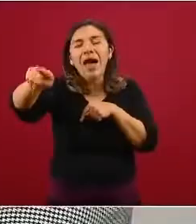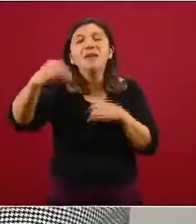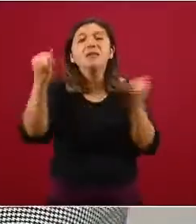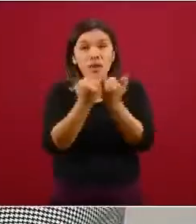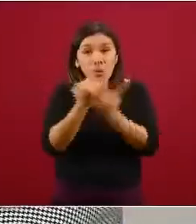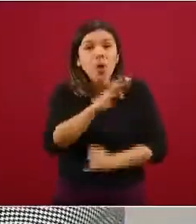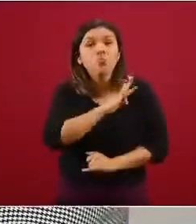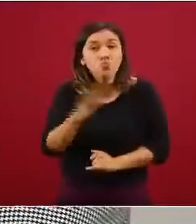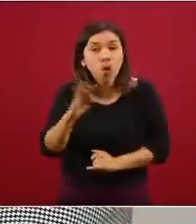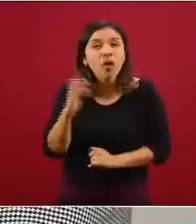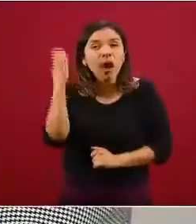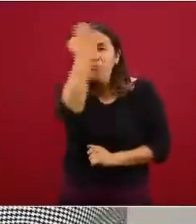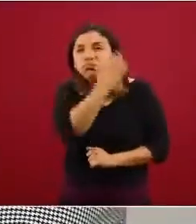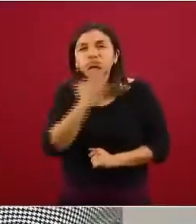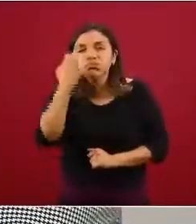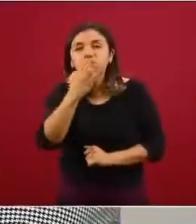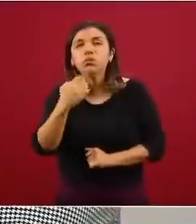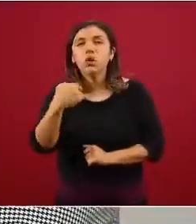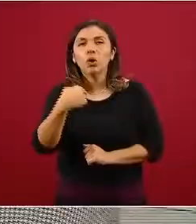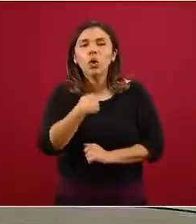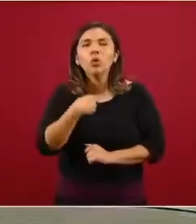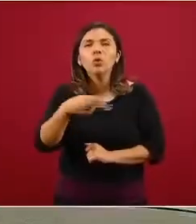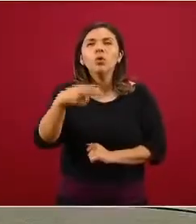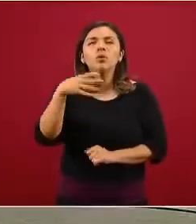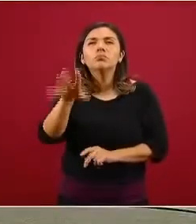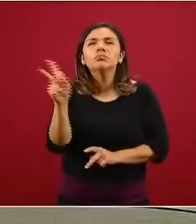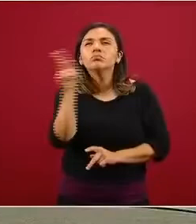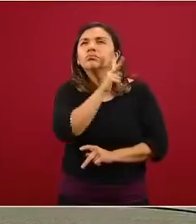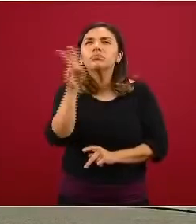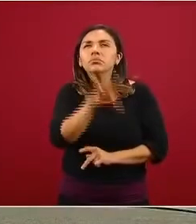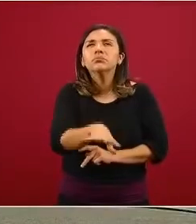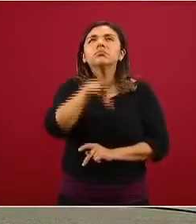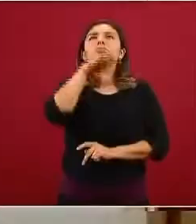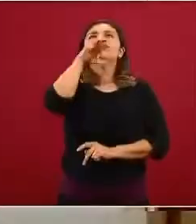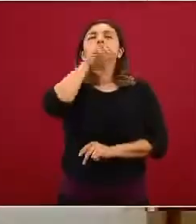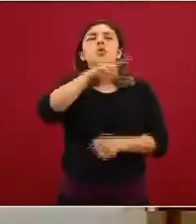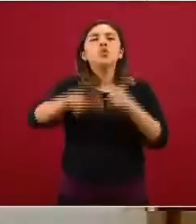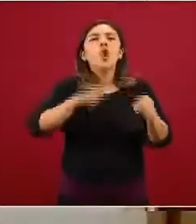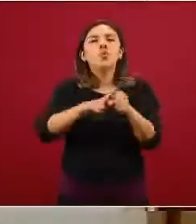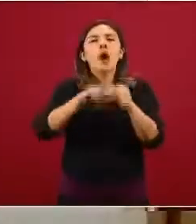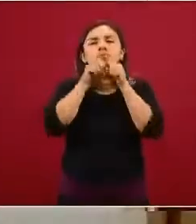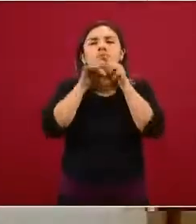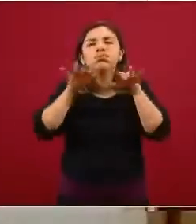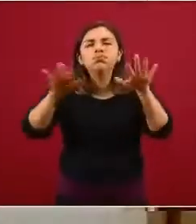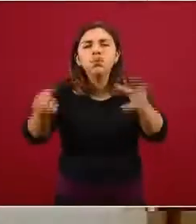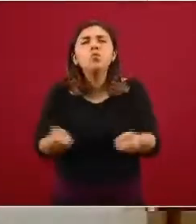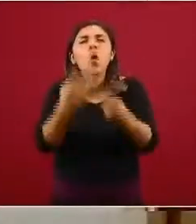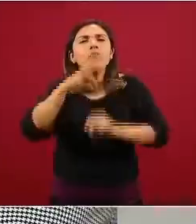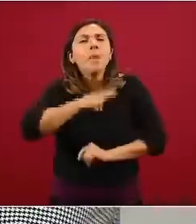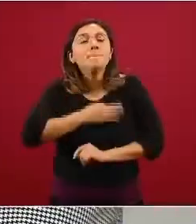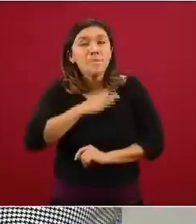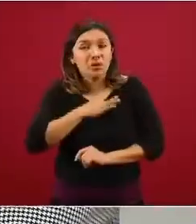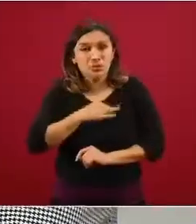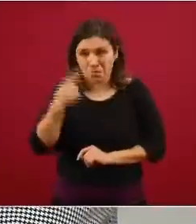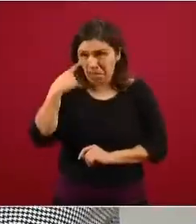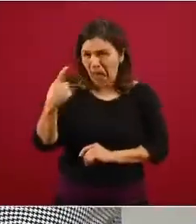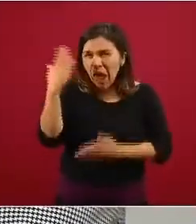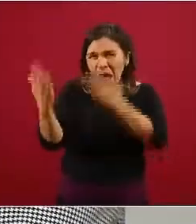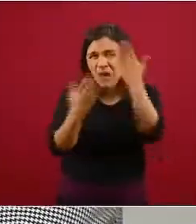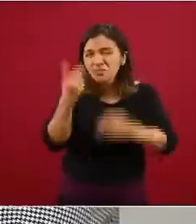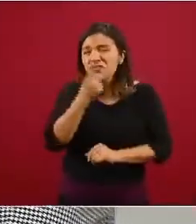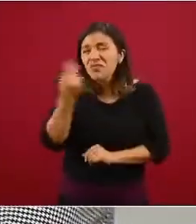partículas virales que salen de nuestra boca cuando estamos respirando. Salió un estudio en donde se nos dice que